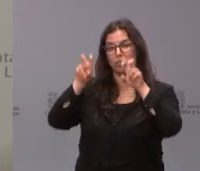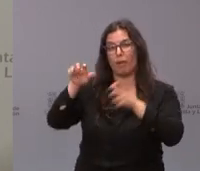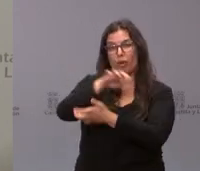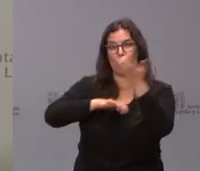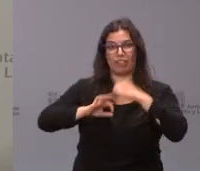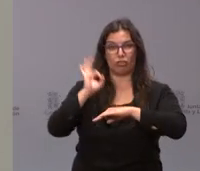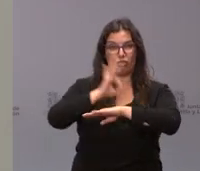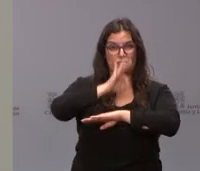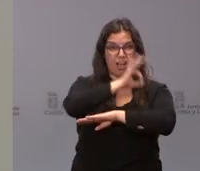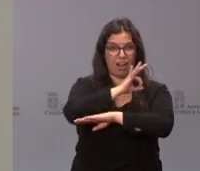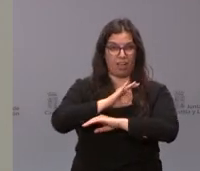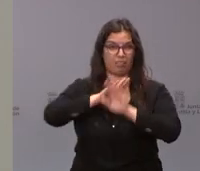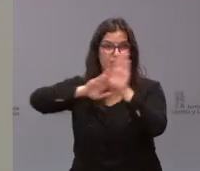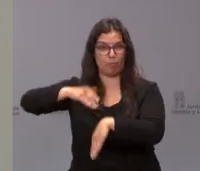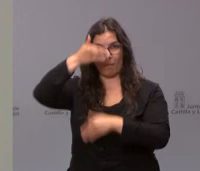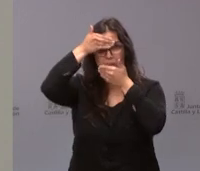Gracias.